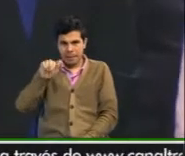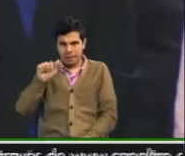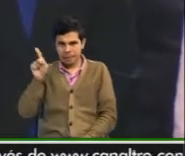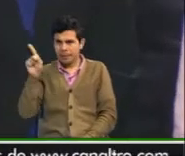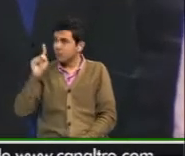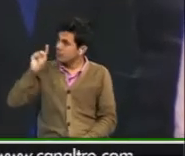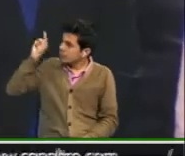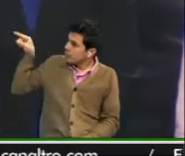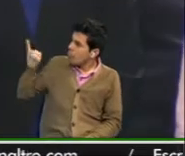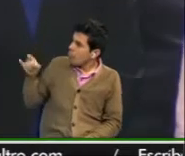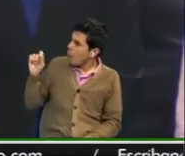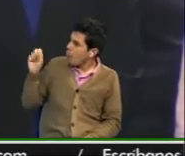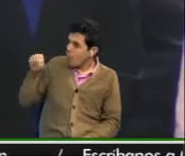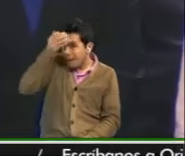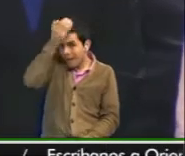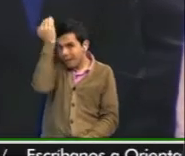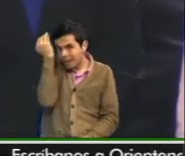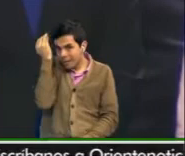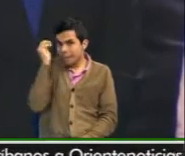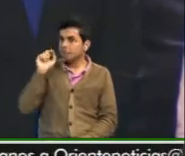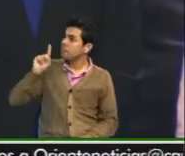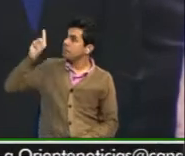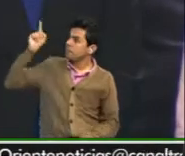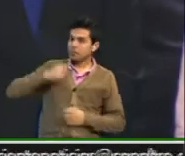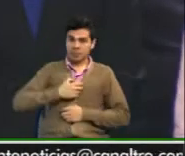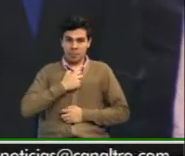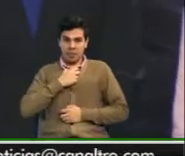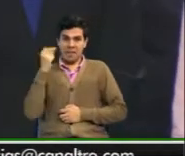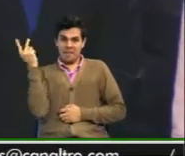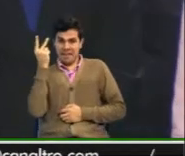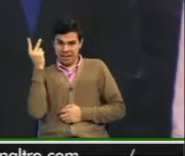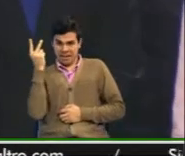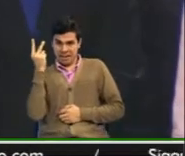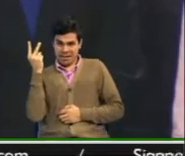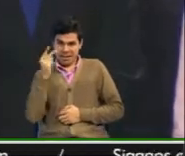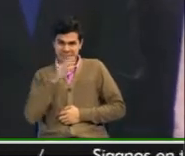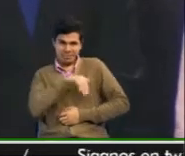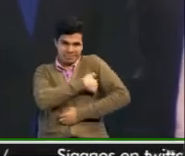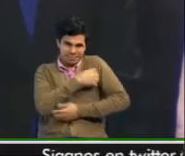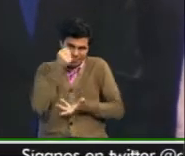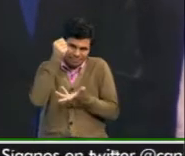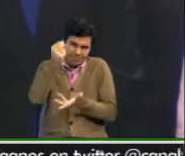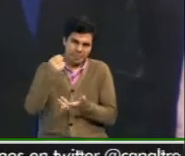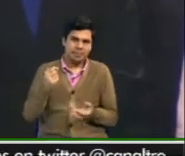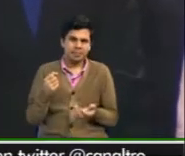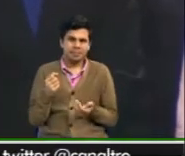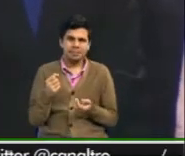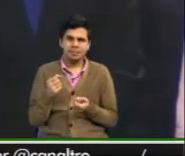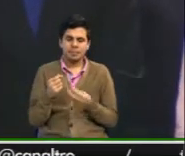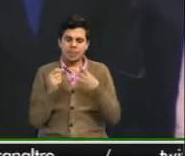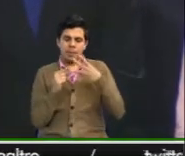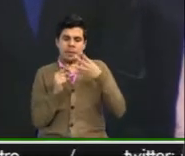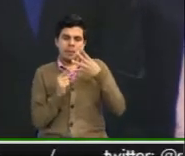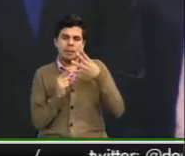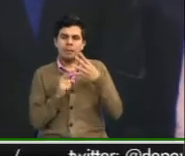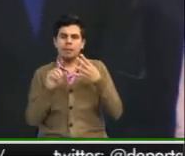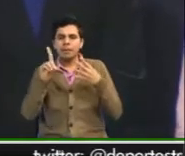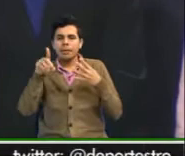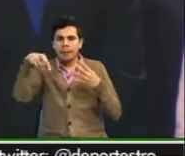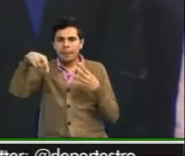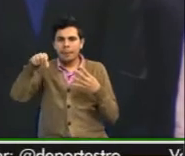fernando cristo al ministro de hacienda mauricio cárdenas y a la directora del dps